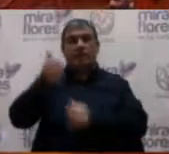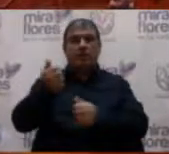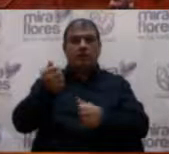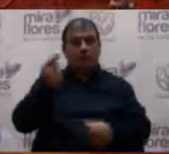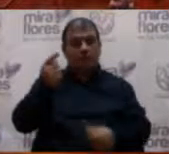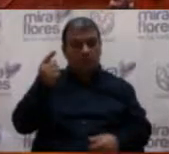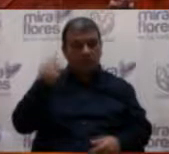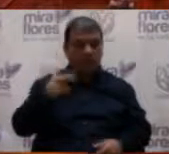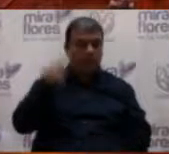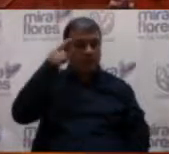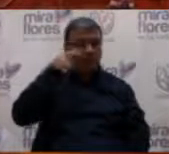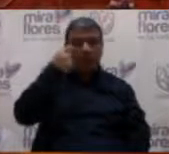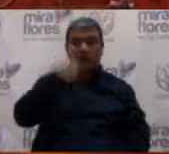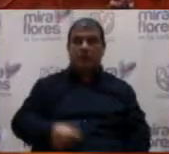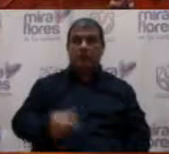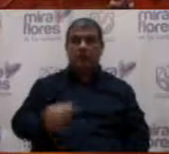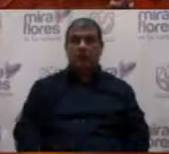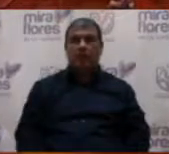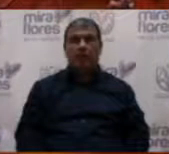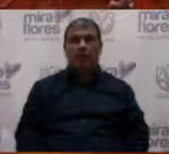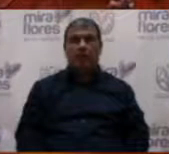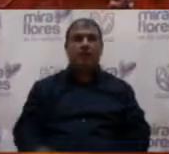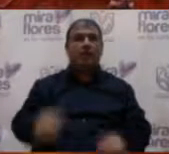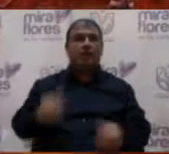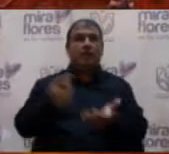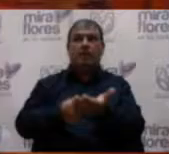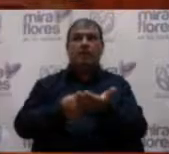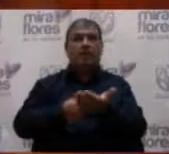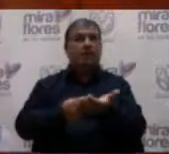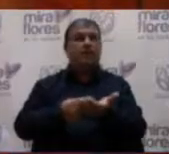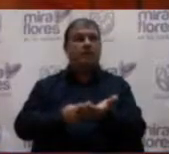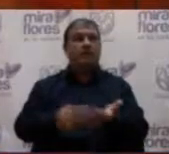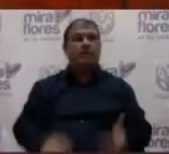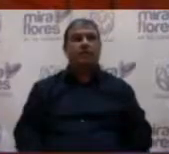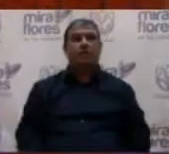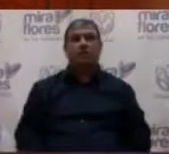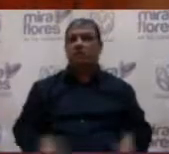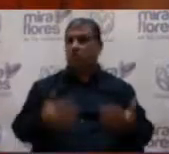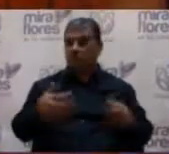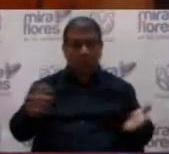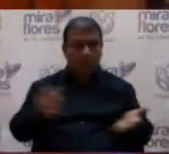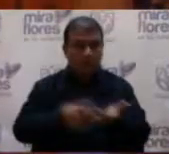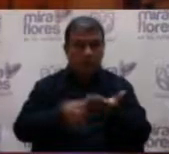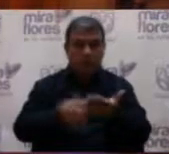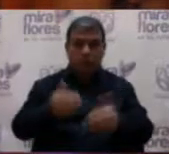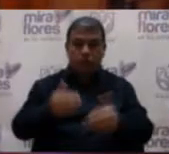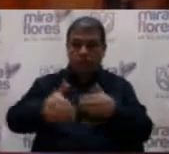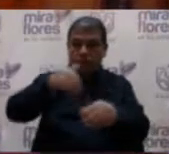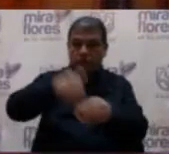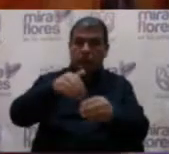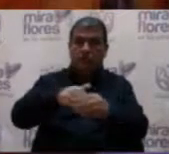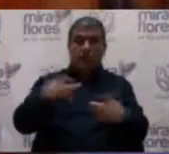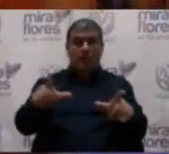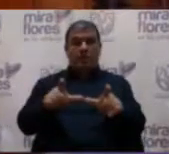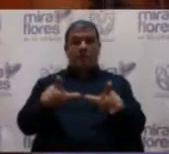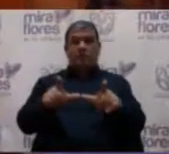por motivos personales. Al debate. No teniendo debate, procederemos a votar la